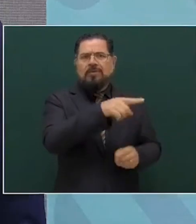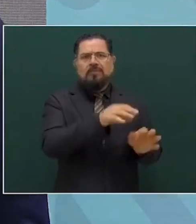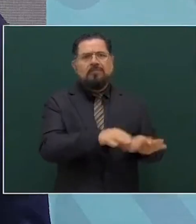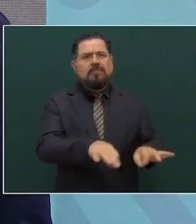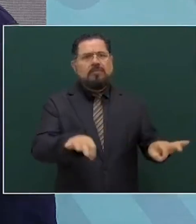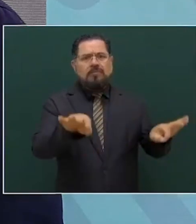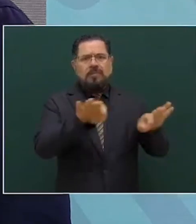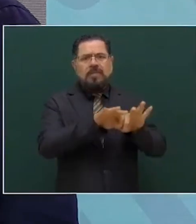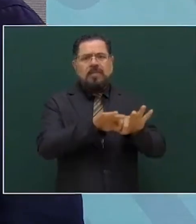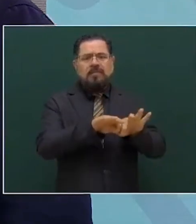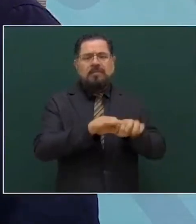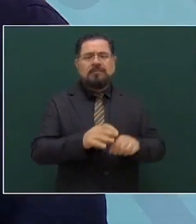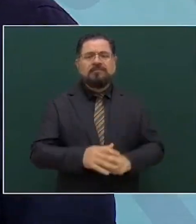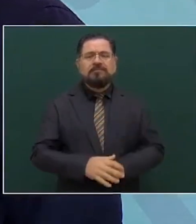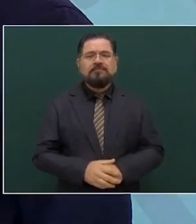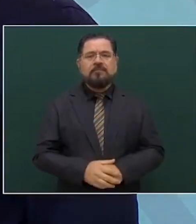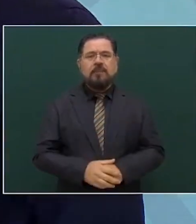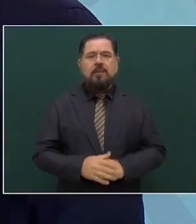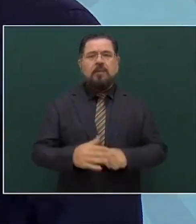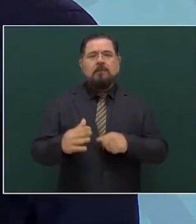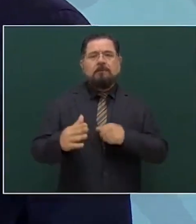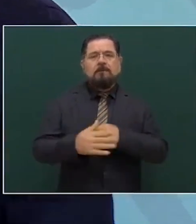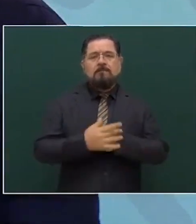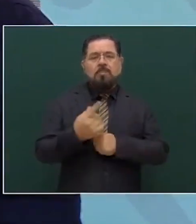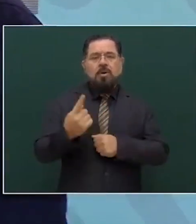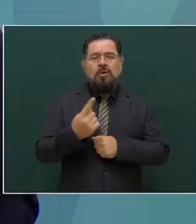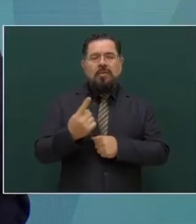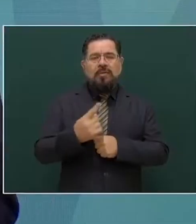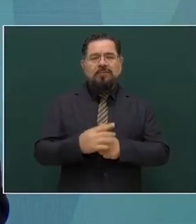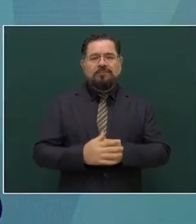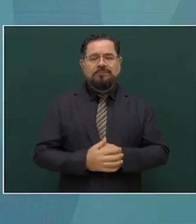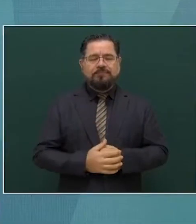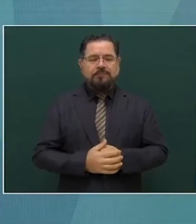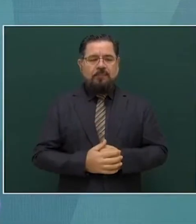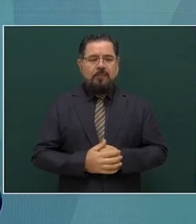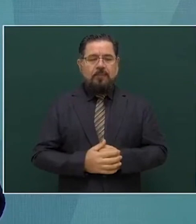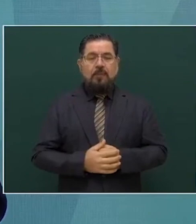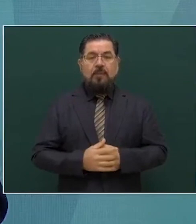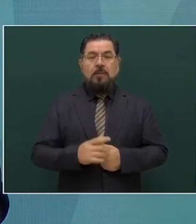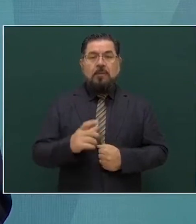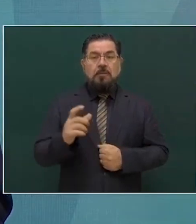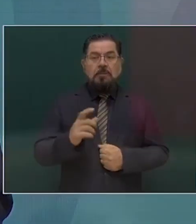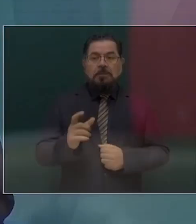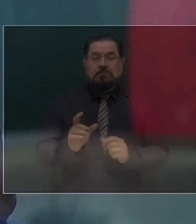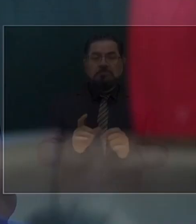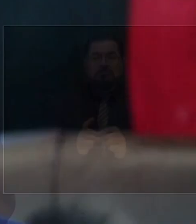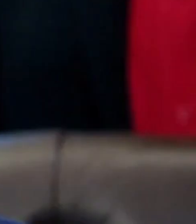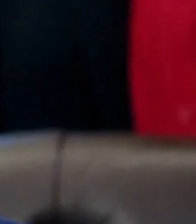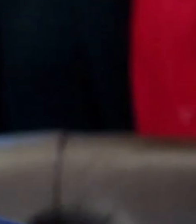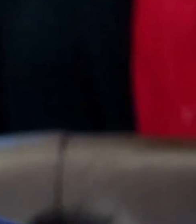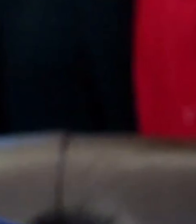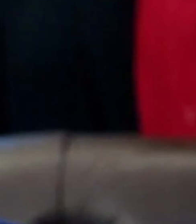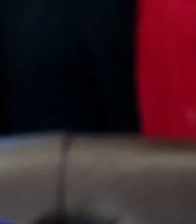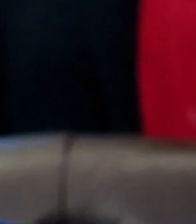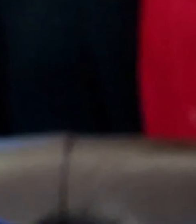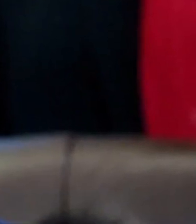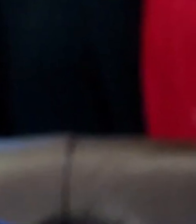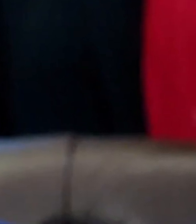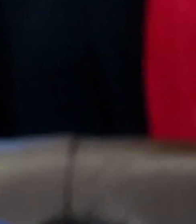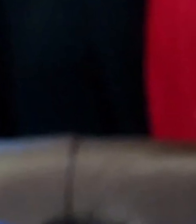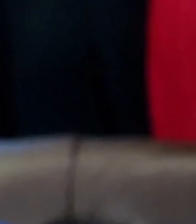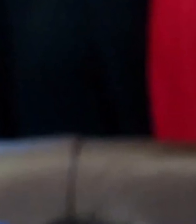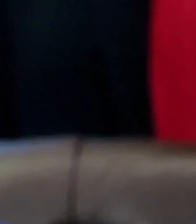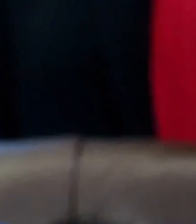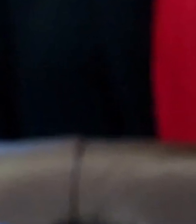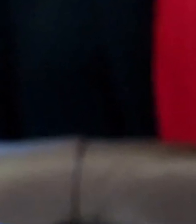El presidente de México, Andrés Manuel López Obrador, sostendrá una reunión el próximo viernes con su homólogo estadounidense Joe Biden durante la cumbre del